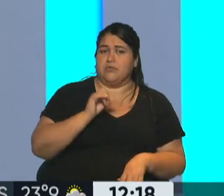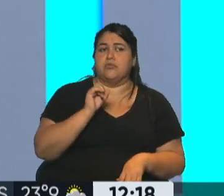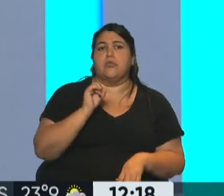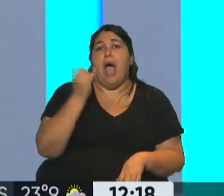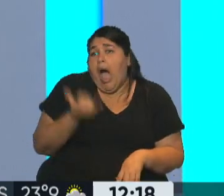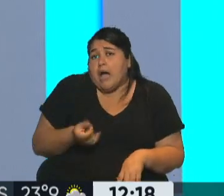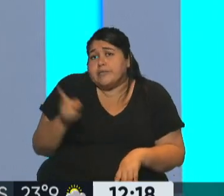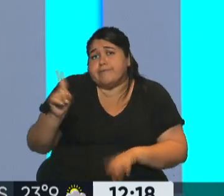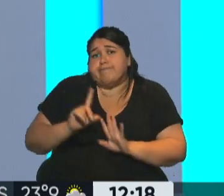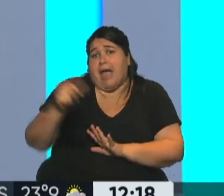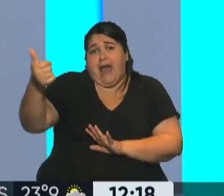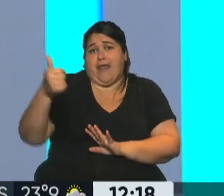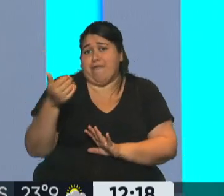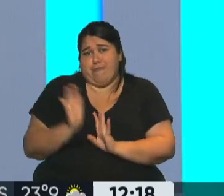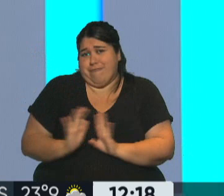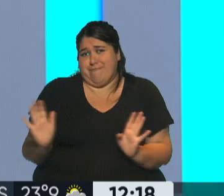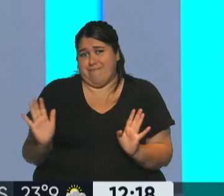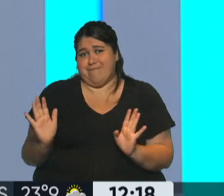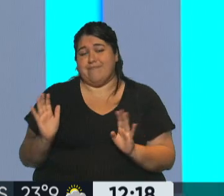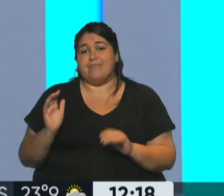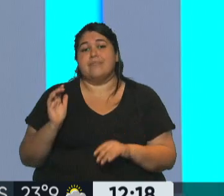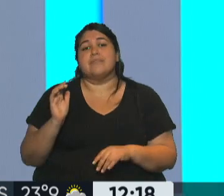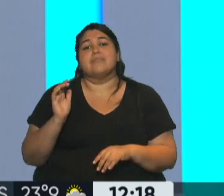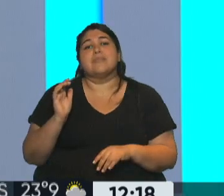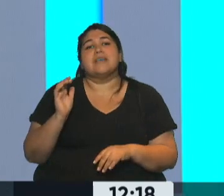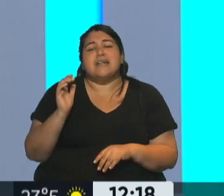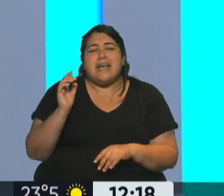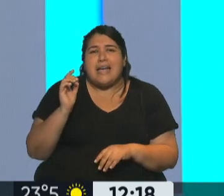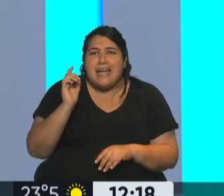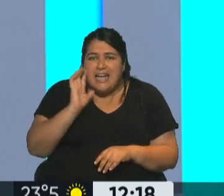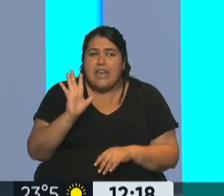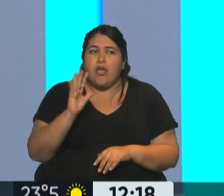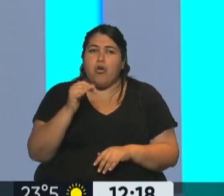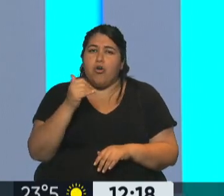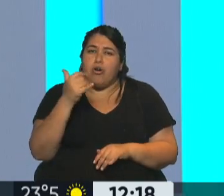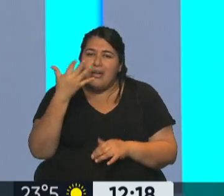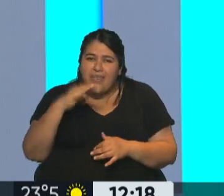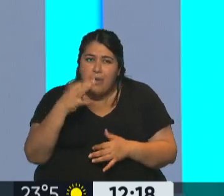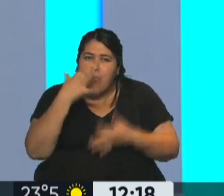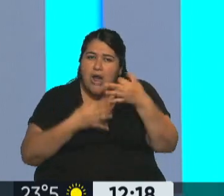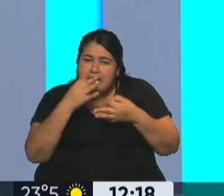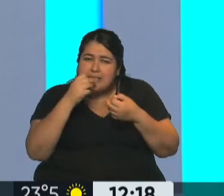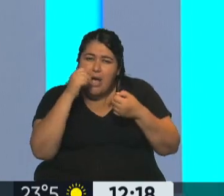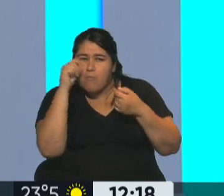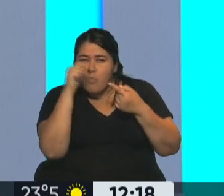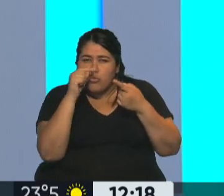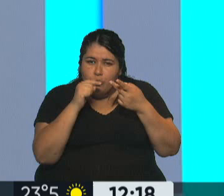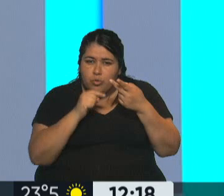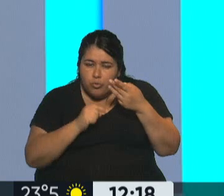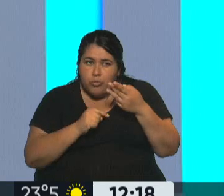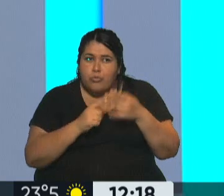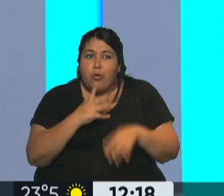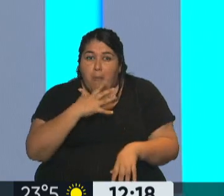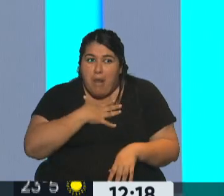parece también que está claro un poco lo que yo te decía antes de comprender las causas de eso. Yo tampoco creo que los millones de personas que votaron a